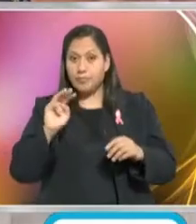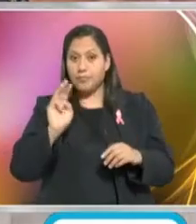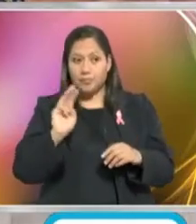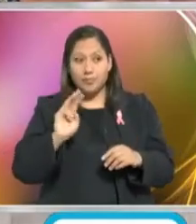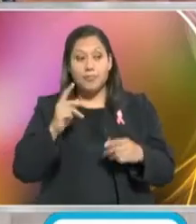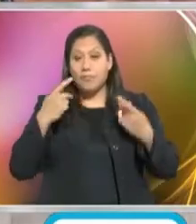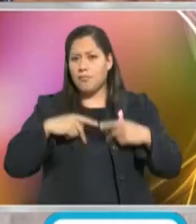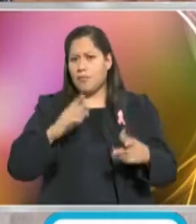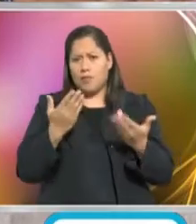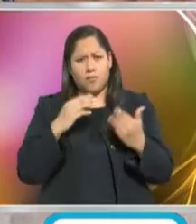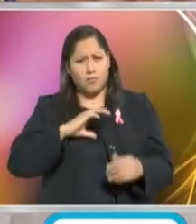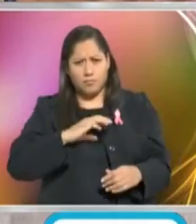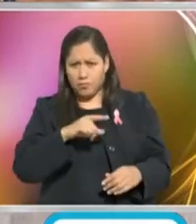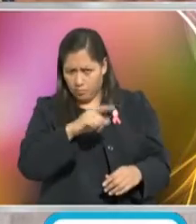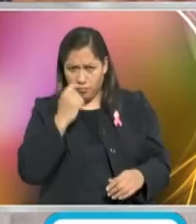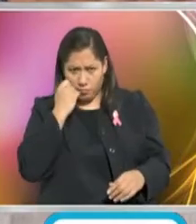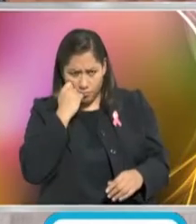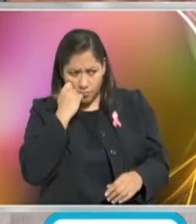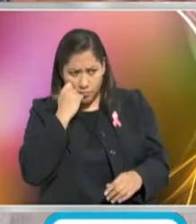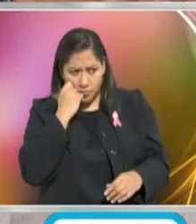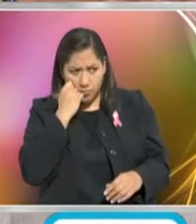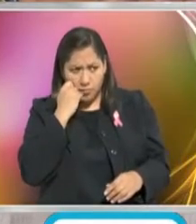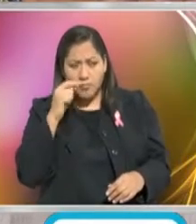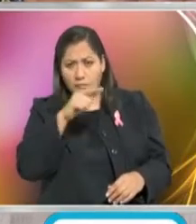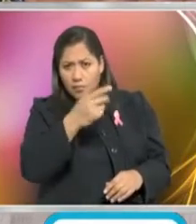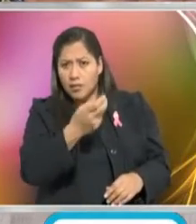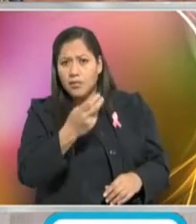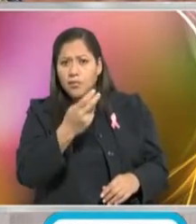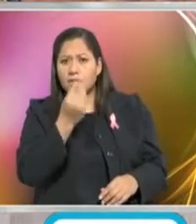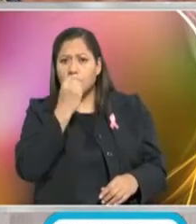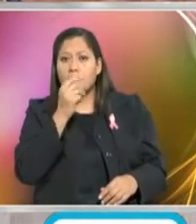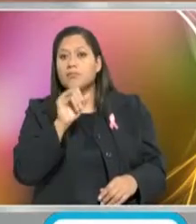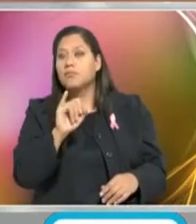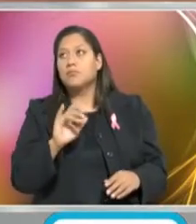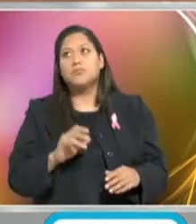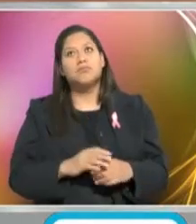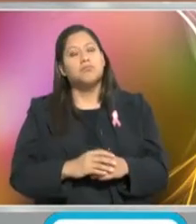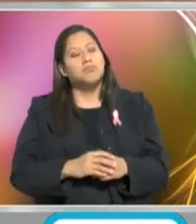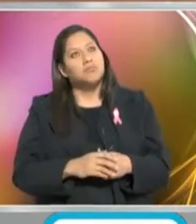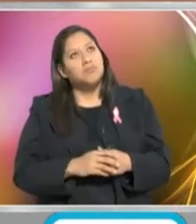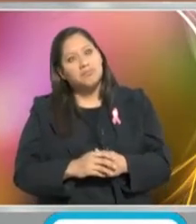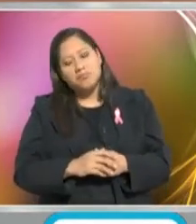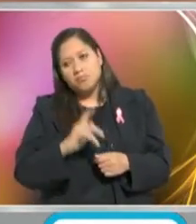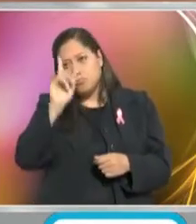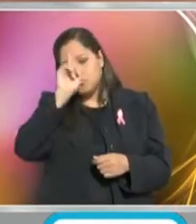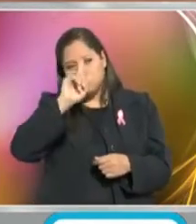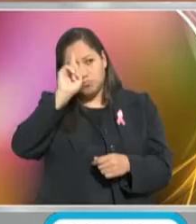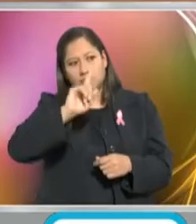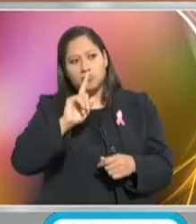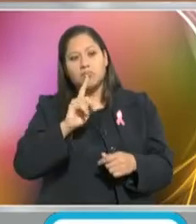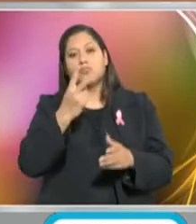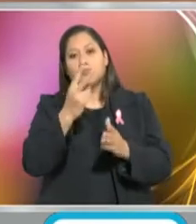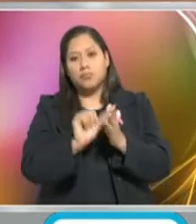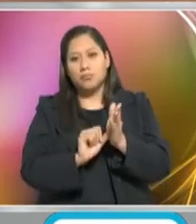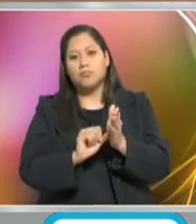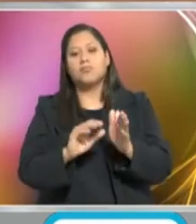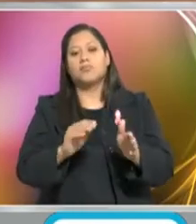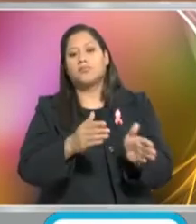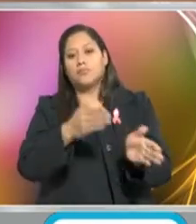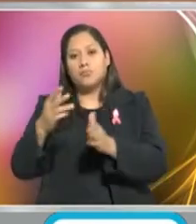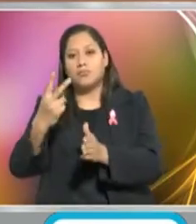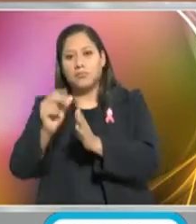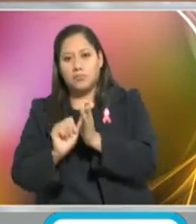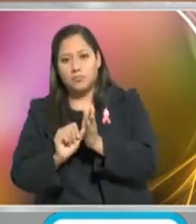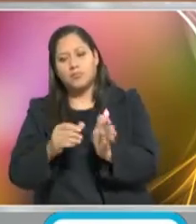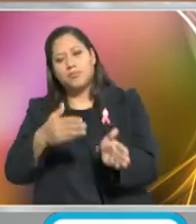no tiene cáncer, ¿cuántas veces al año puede hacer este tipo de dietas? Híjole, la verdad, yo les recomendaría como cada 2 meses, porque es